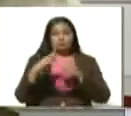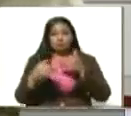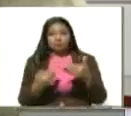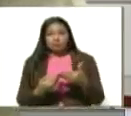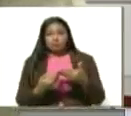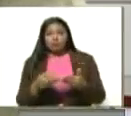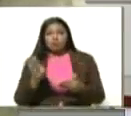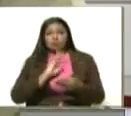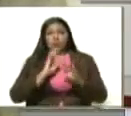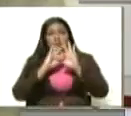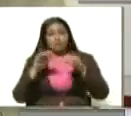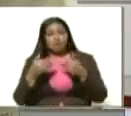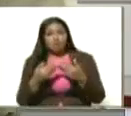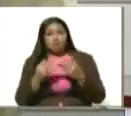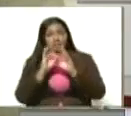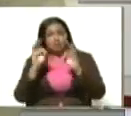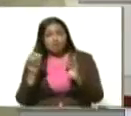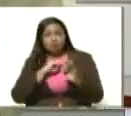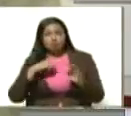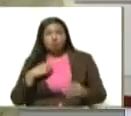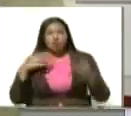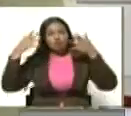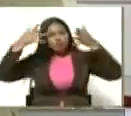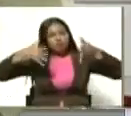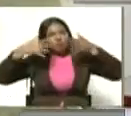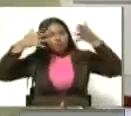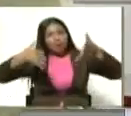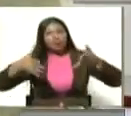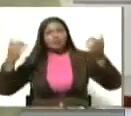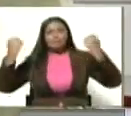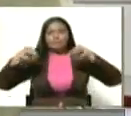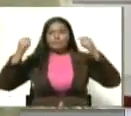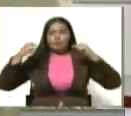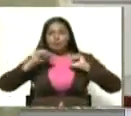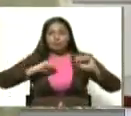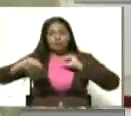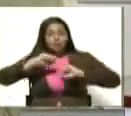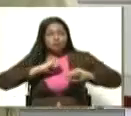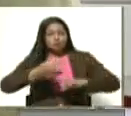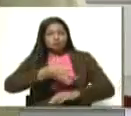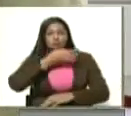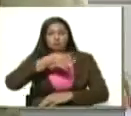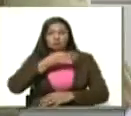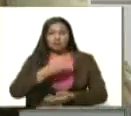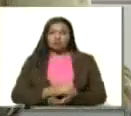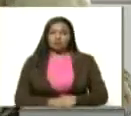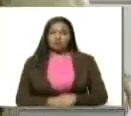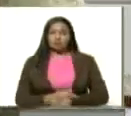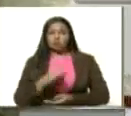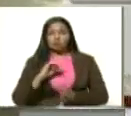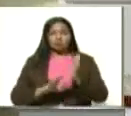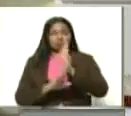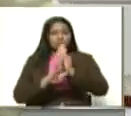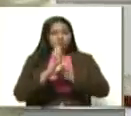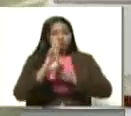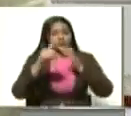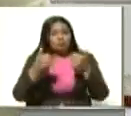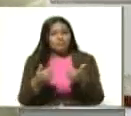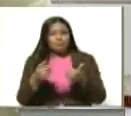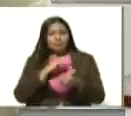Y en ese marco nos hemos venido formando, nos hemos venido preparando como movimiento social. Hemos avanzado,